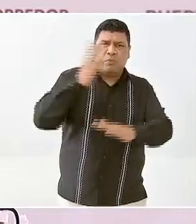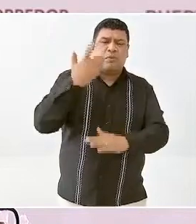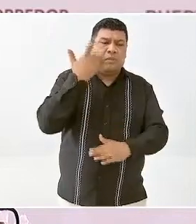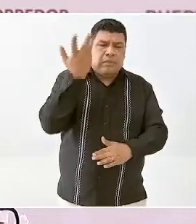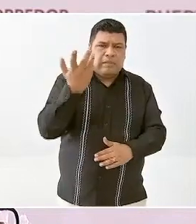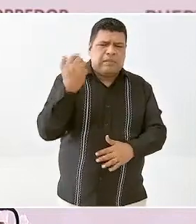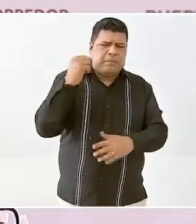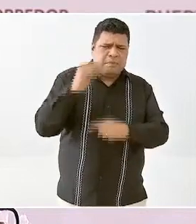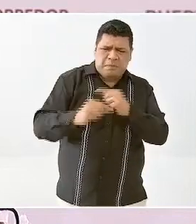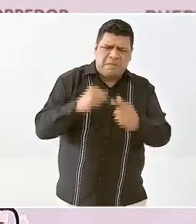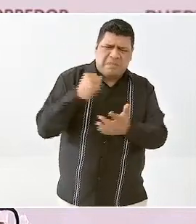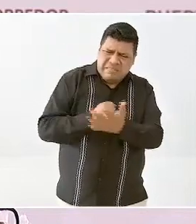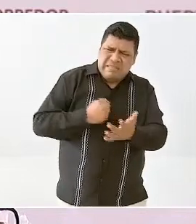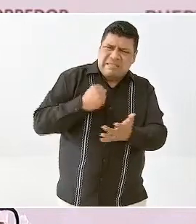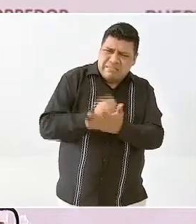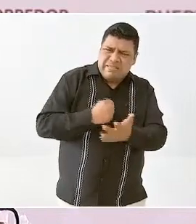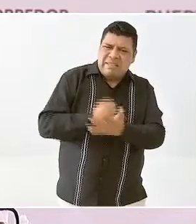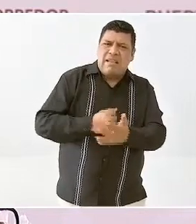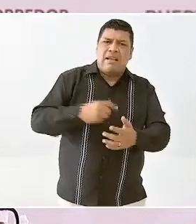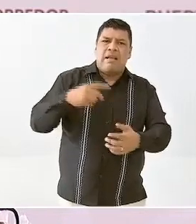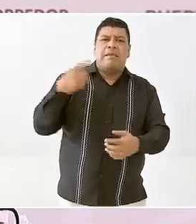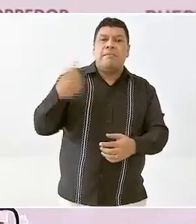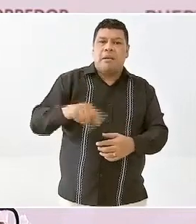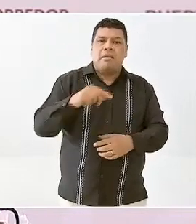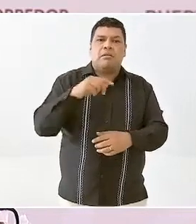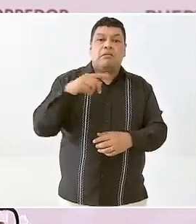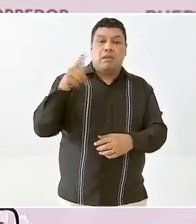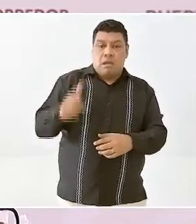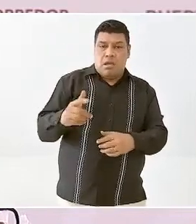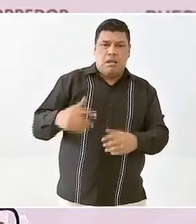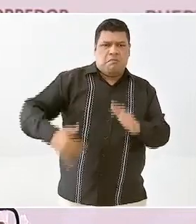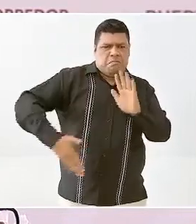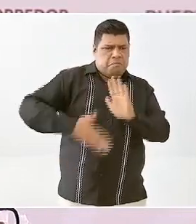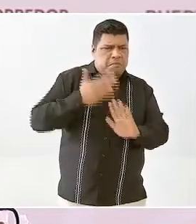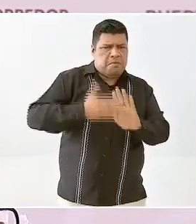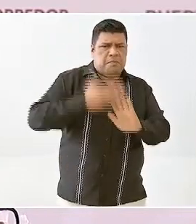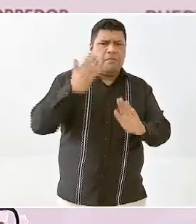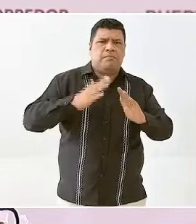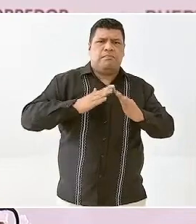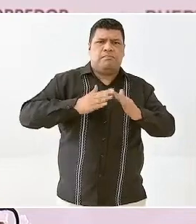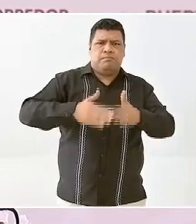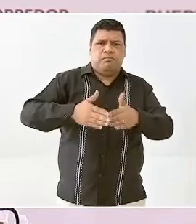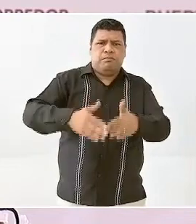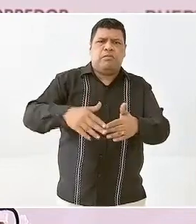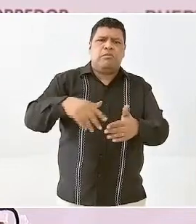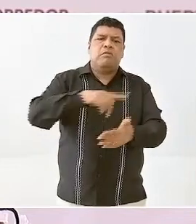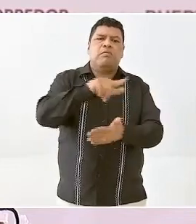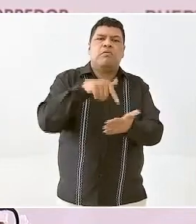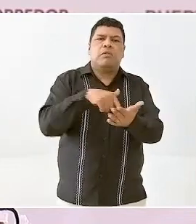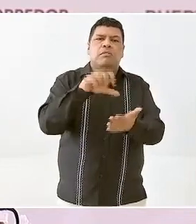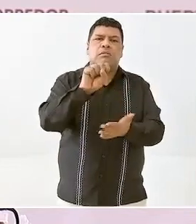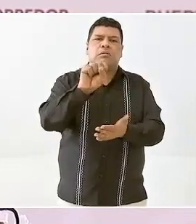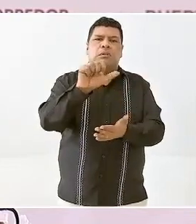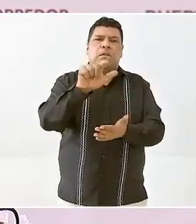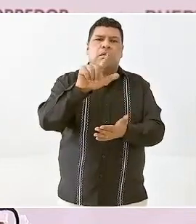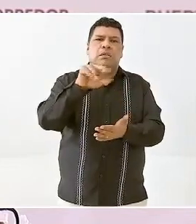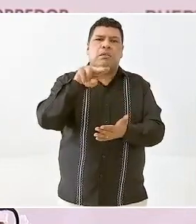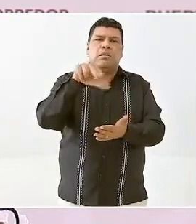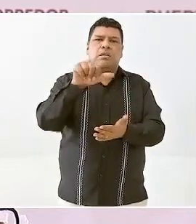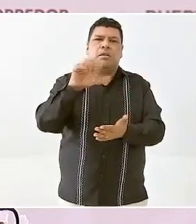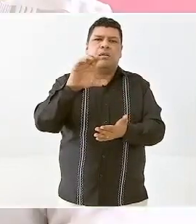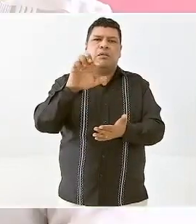Con él se construyeron los dos puertos, el de Salina Cruz y el